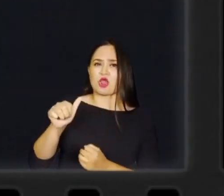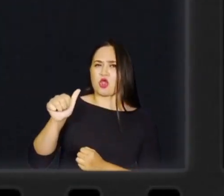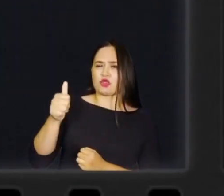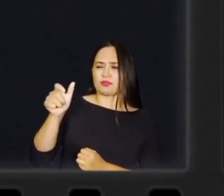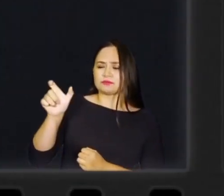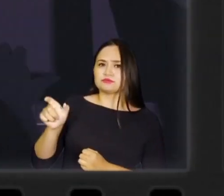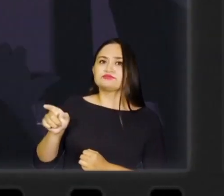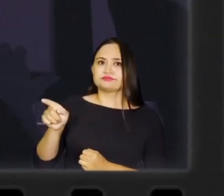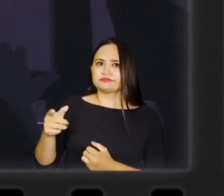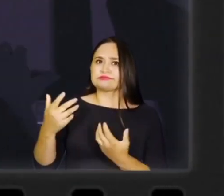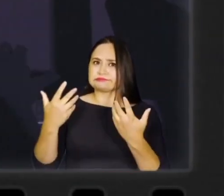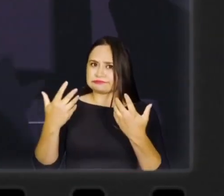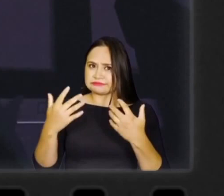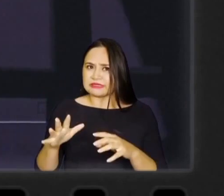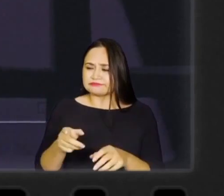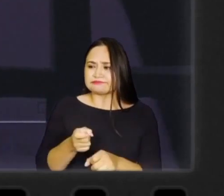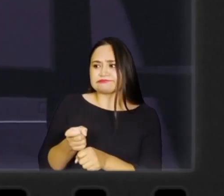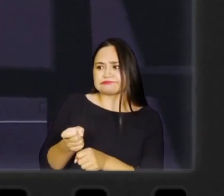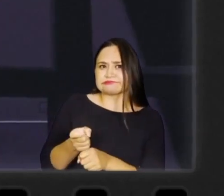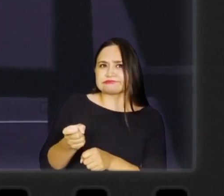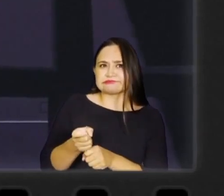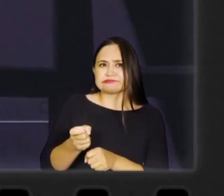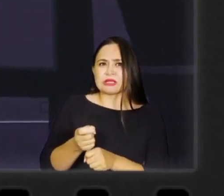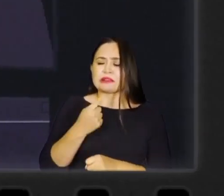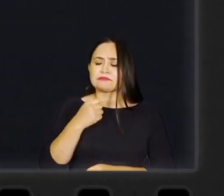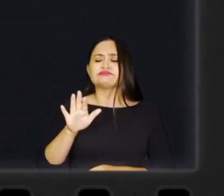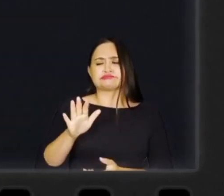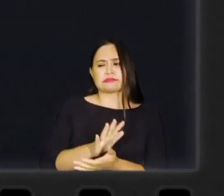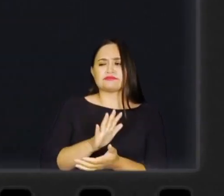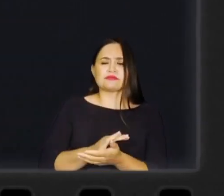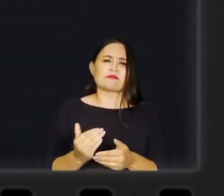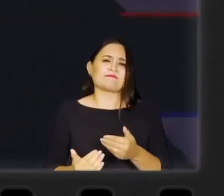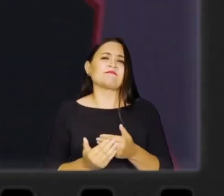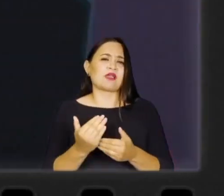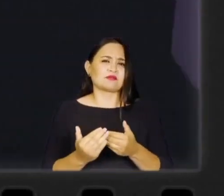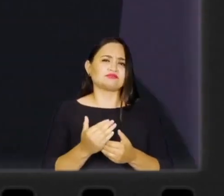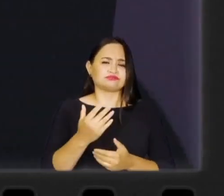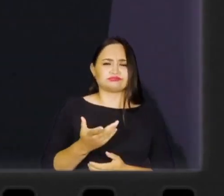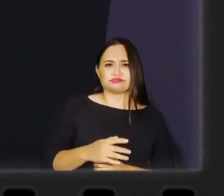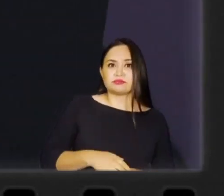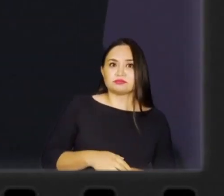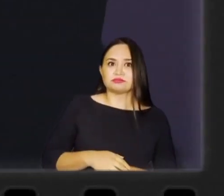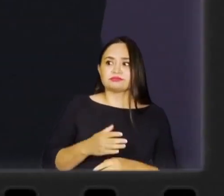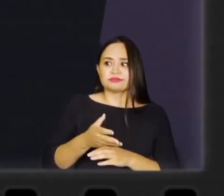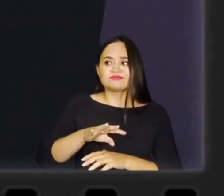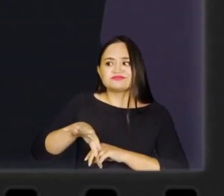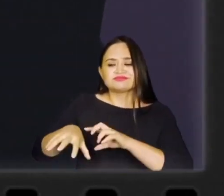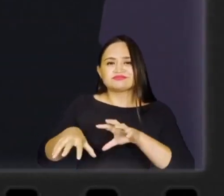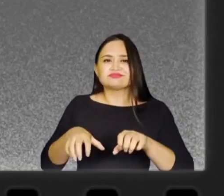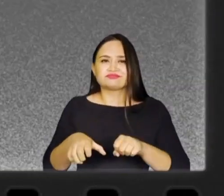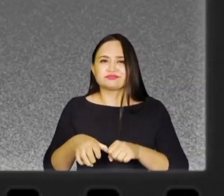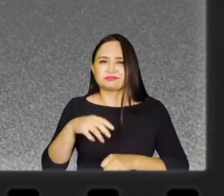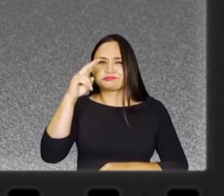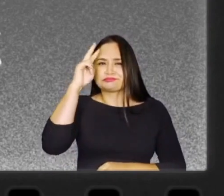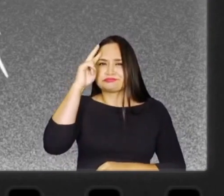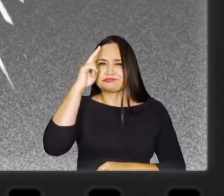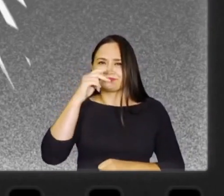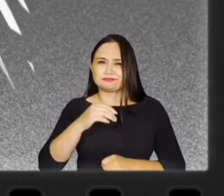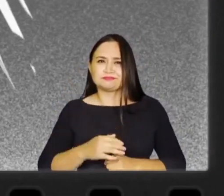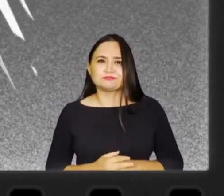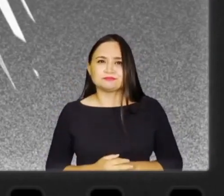lo engañaron, asegurándole que sería fácil llegar a su destino, pero no. Fue estafado por un